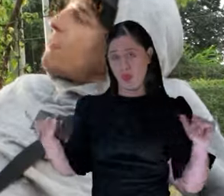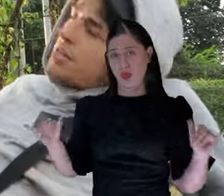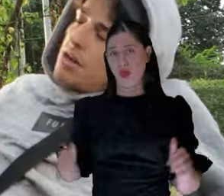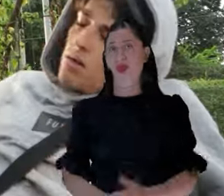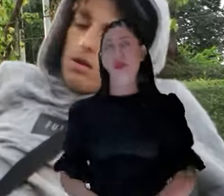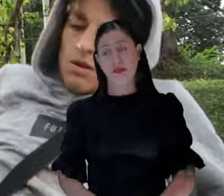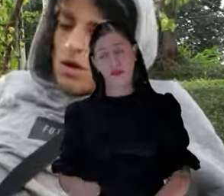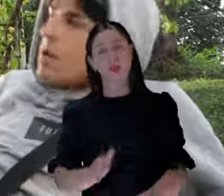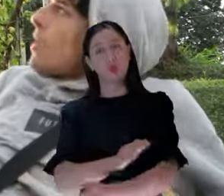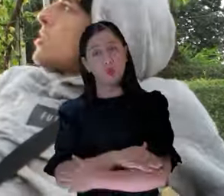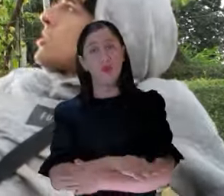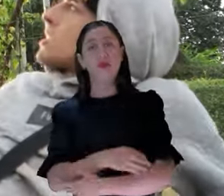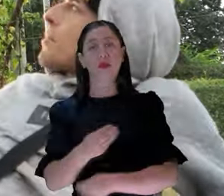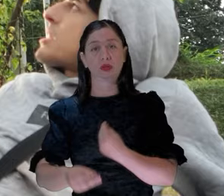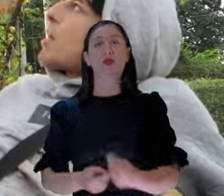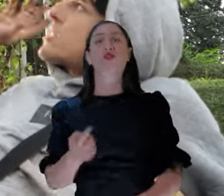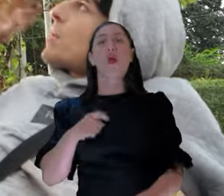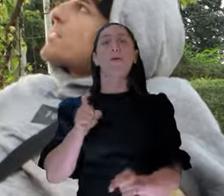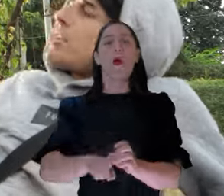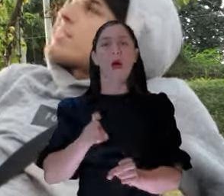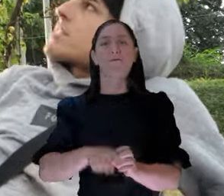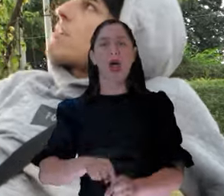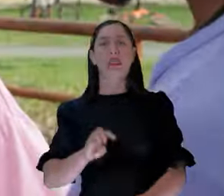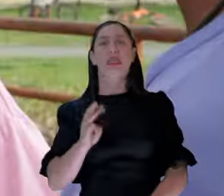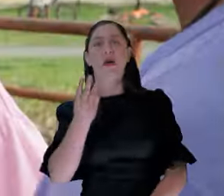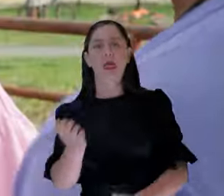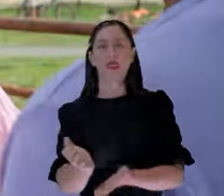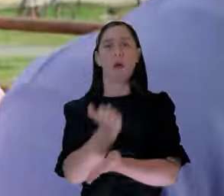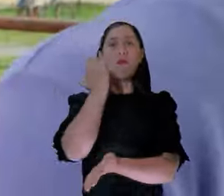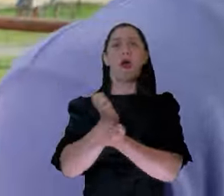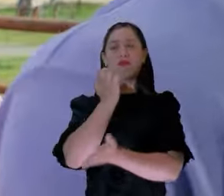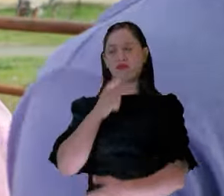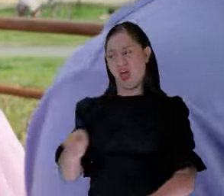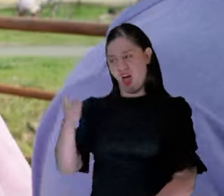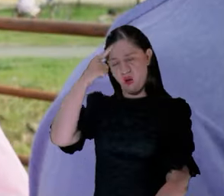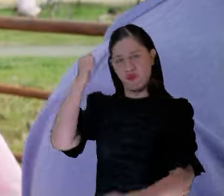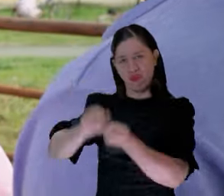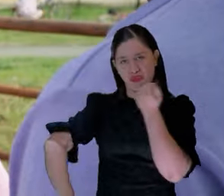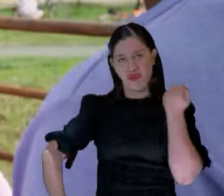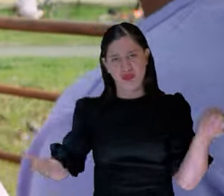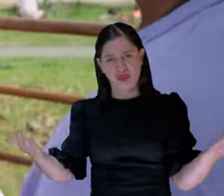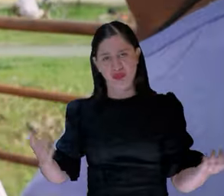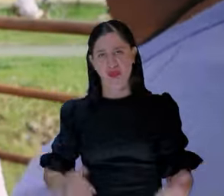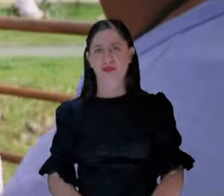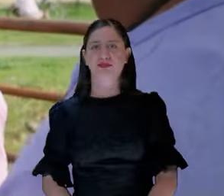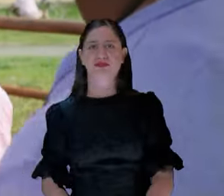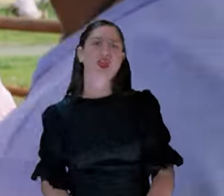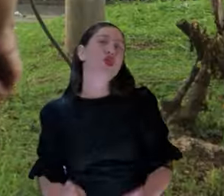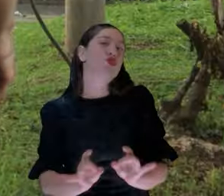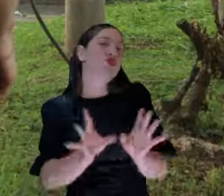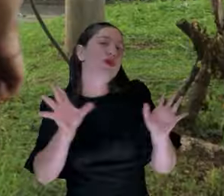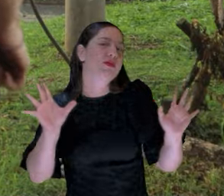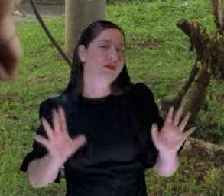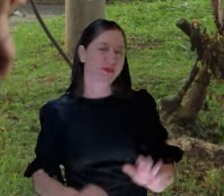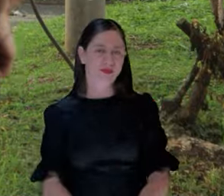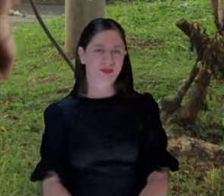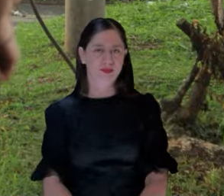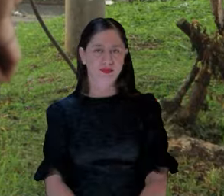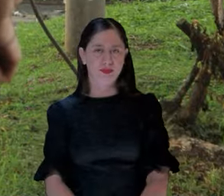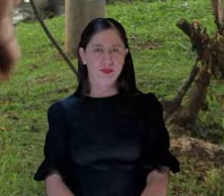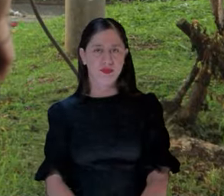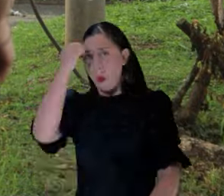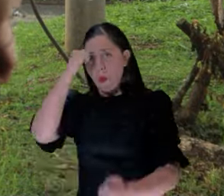Marico, métele la ficha, weón. Yo traté de meterme ahí 3 veces y no me aceptaron. No, pero mero bruto también. No, eso también es